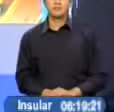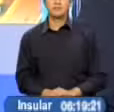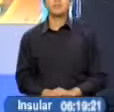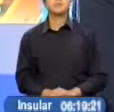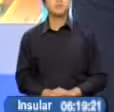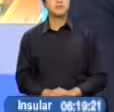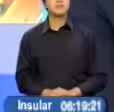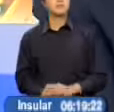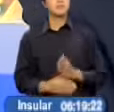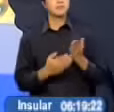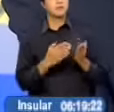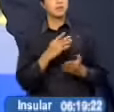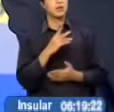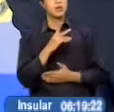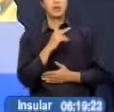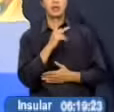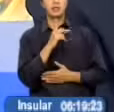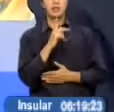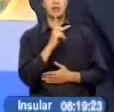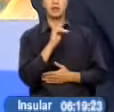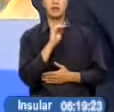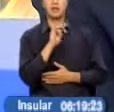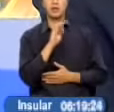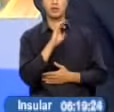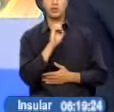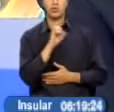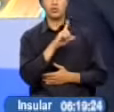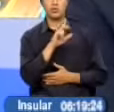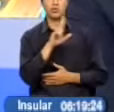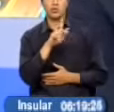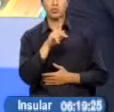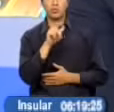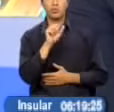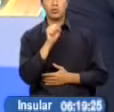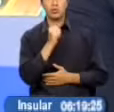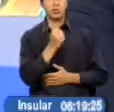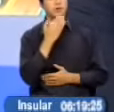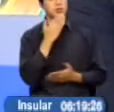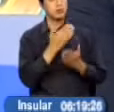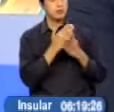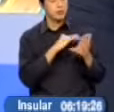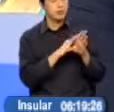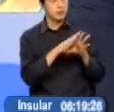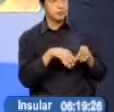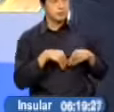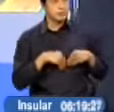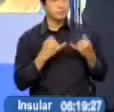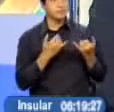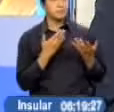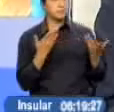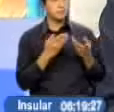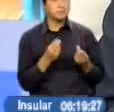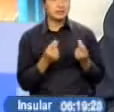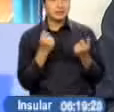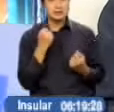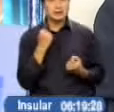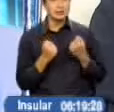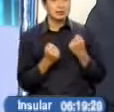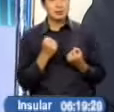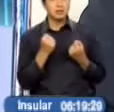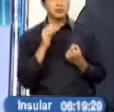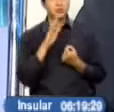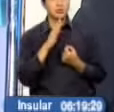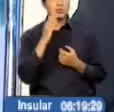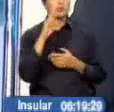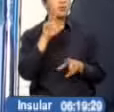kintto lucas explican se ayer de la repubblica el ecuador está con nosotros quinto gracias por aceptar esta invitación que ha traído corriendo y tratando de su